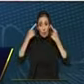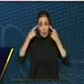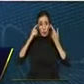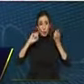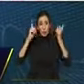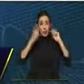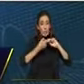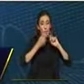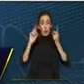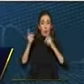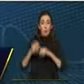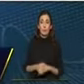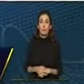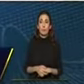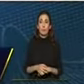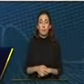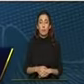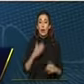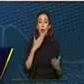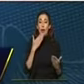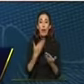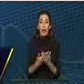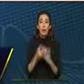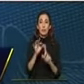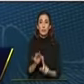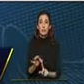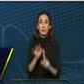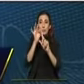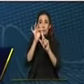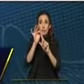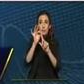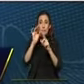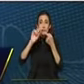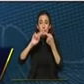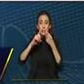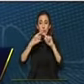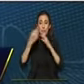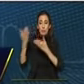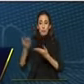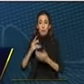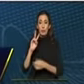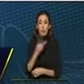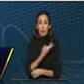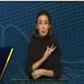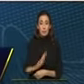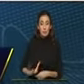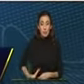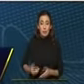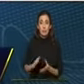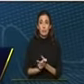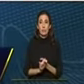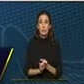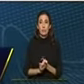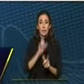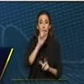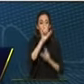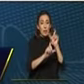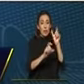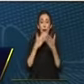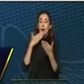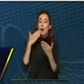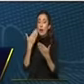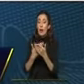días. Gracias de forma particular, querido amigo vicepresidente, por todo tu apoyo. Gracias, señoras y señores